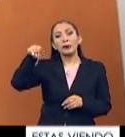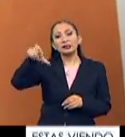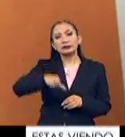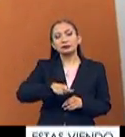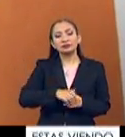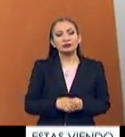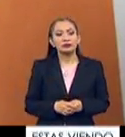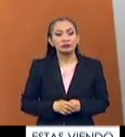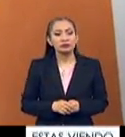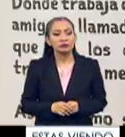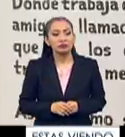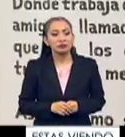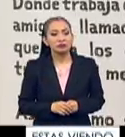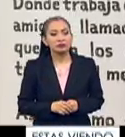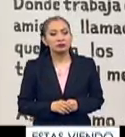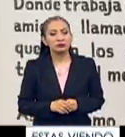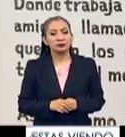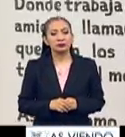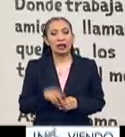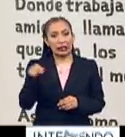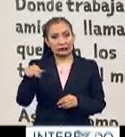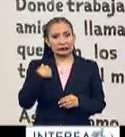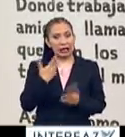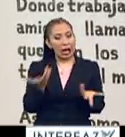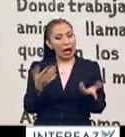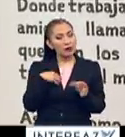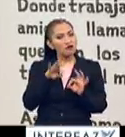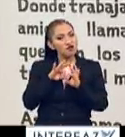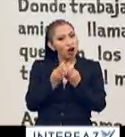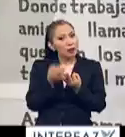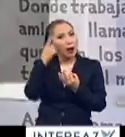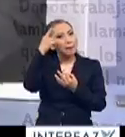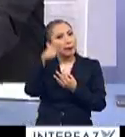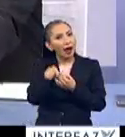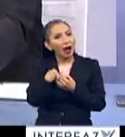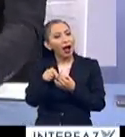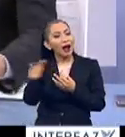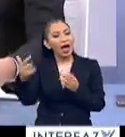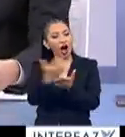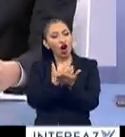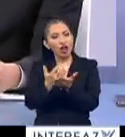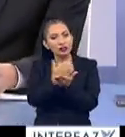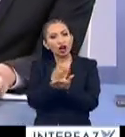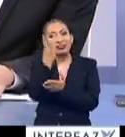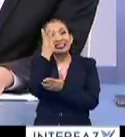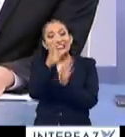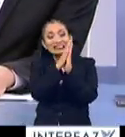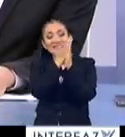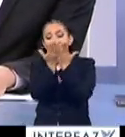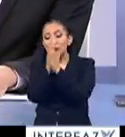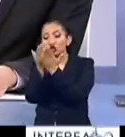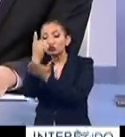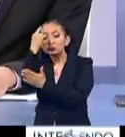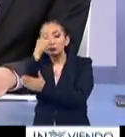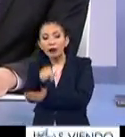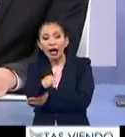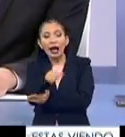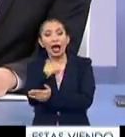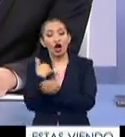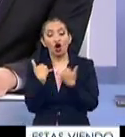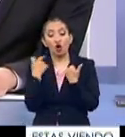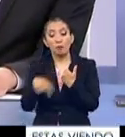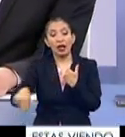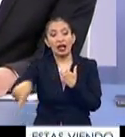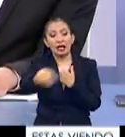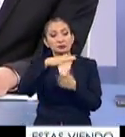colpos.mx. Correcto. Muy bien, pues ahí están las alternativas para acceder a esta colección de tres libros para que los